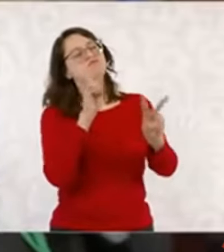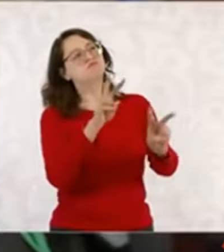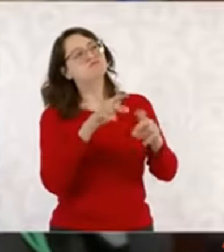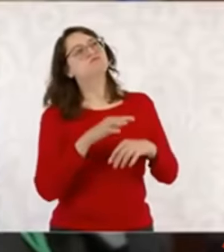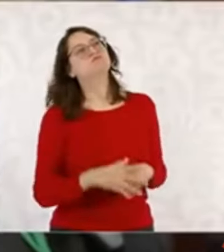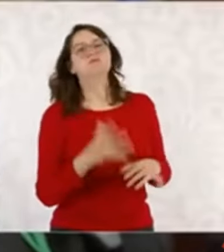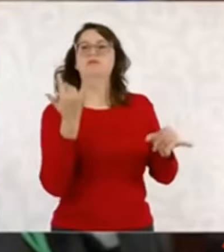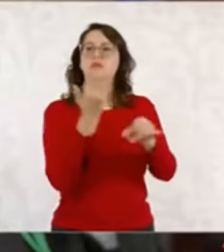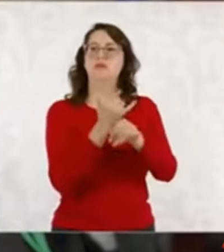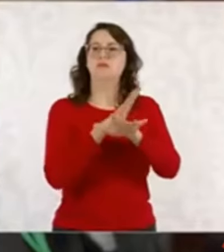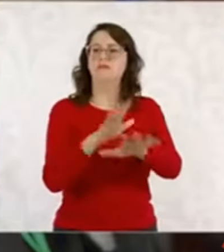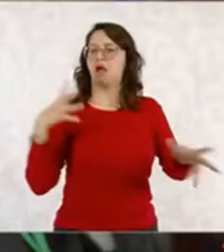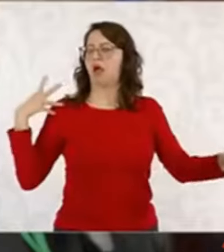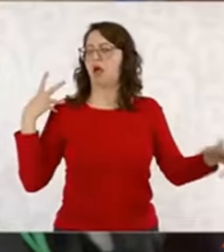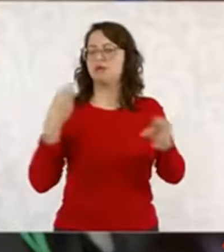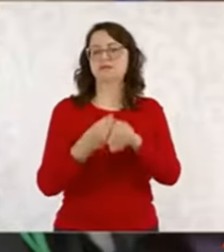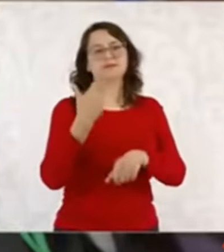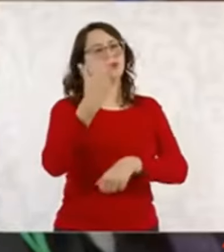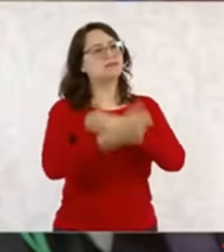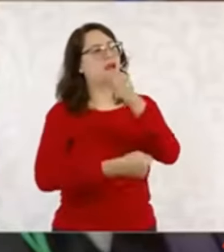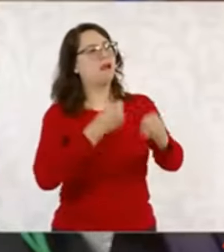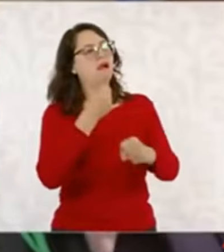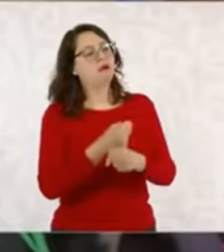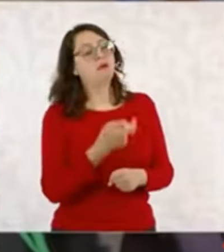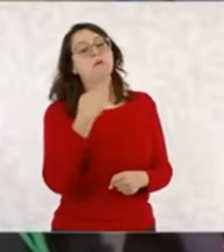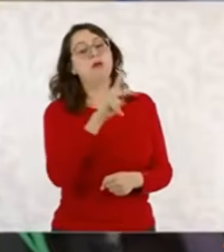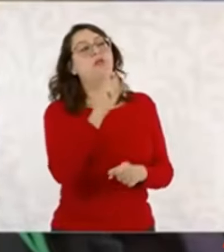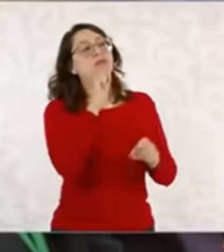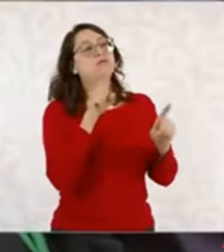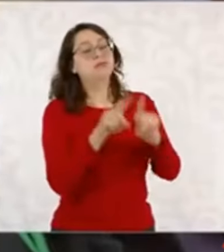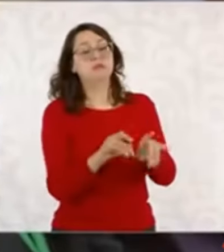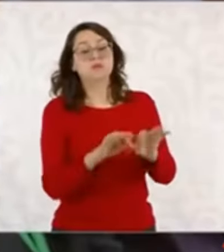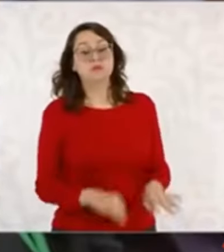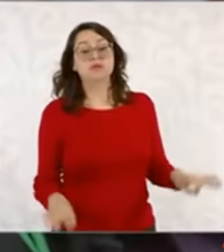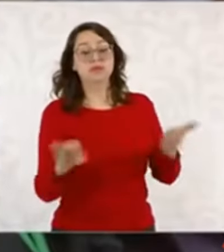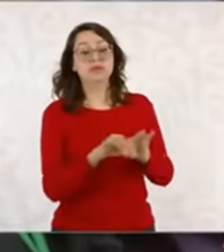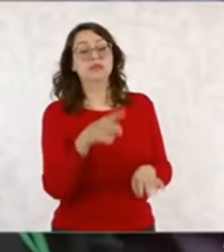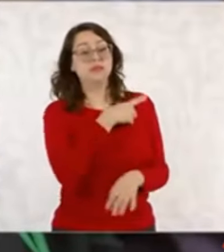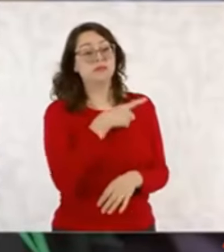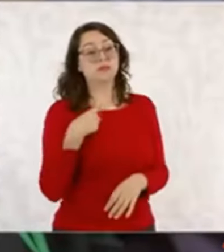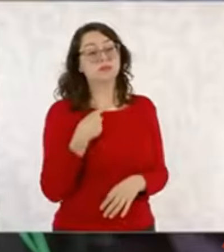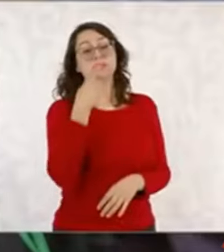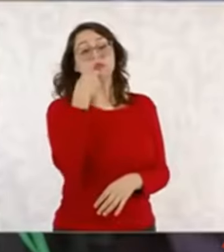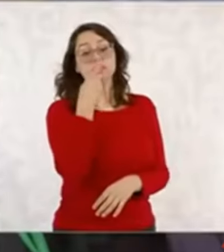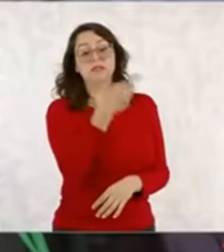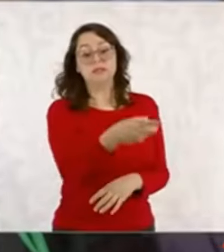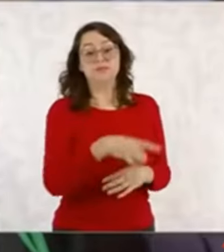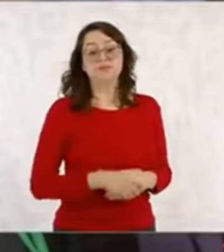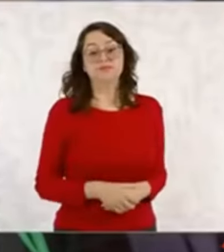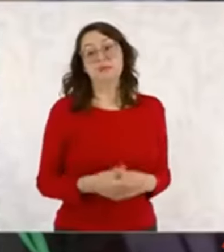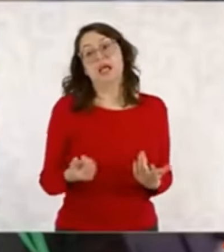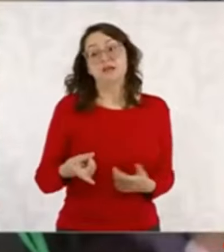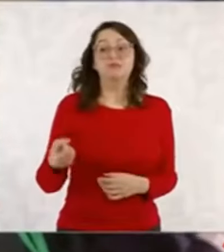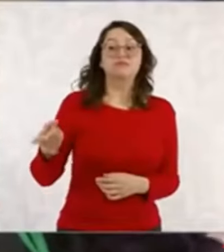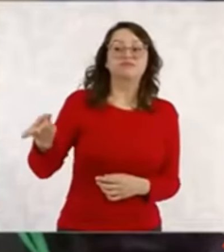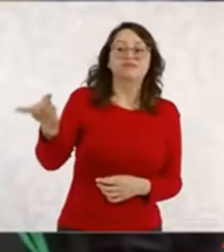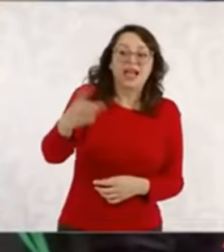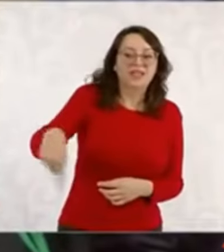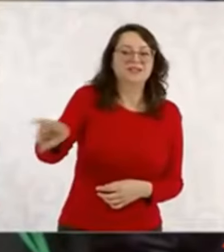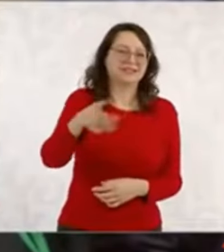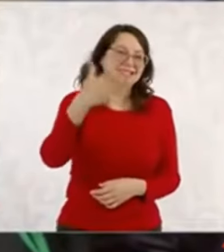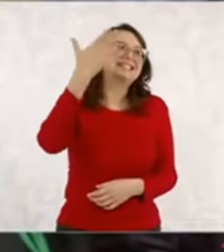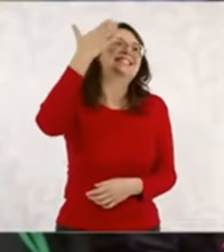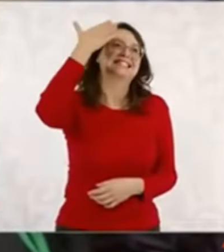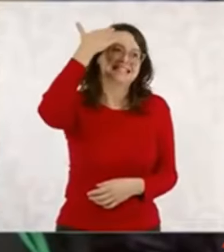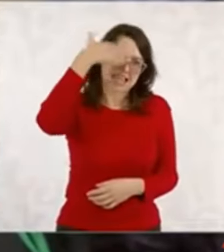sobre estos 7 años, y que también es importante subrayar. Muchos medios han atacado, bueno, lo sabemos cuáles son, incluso